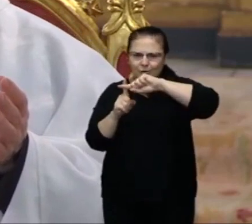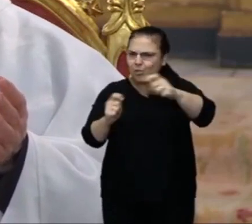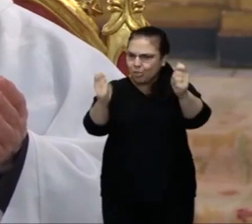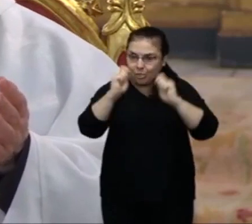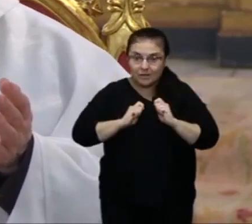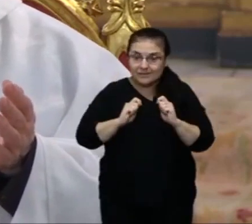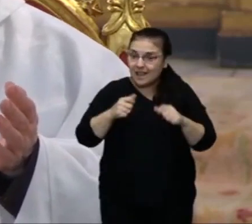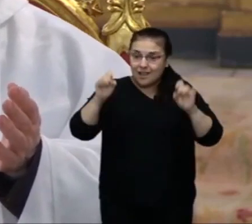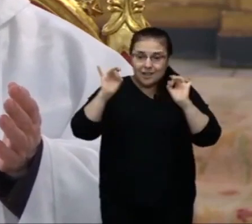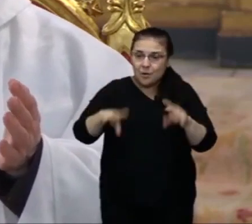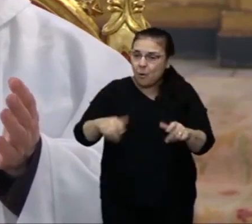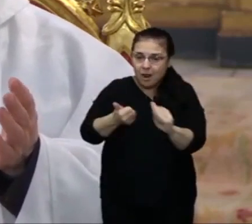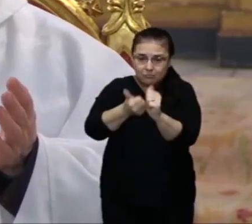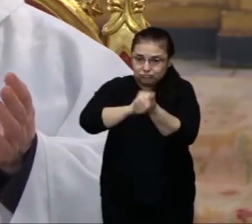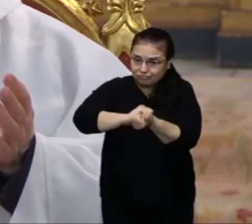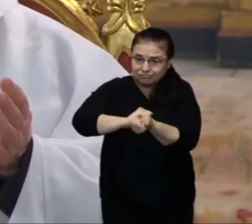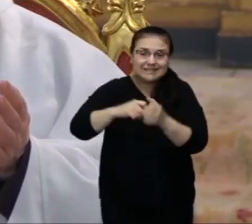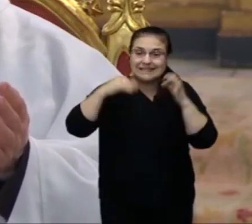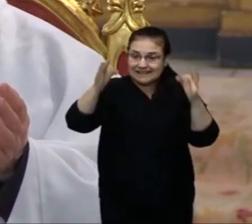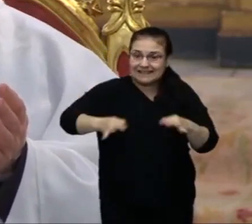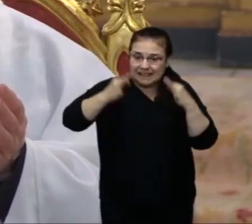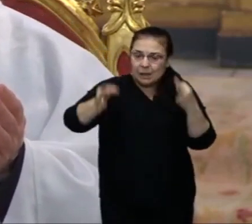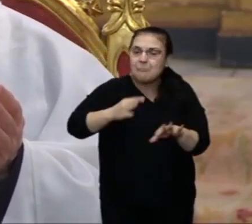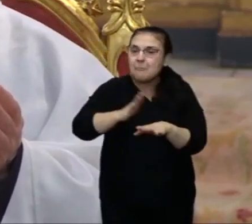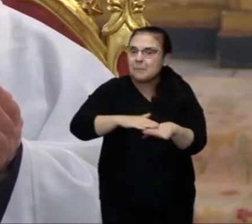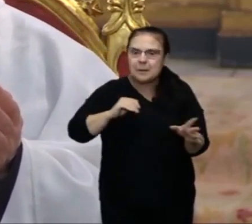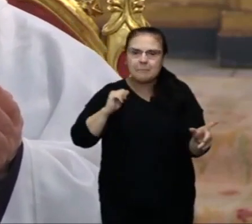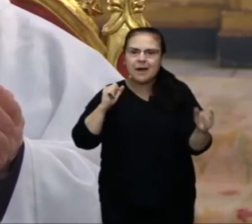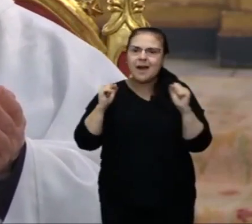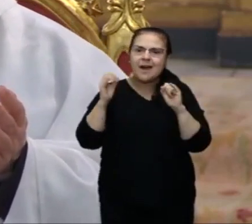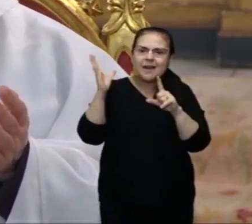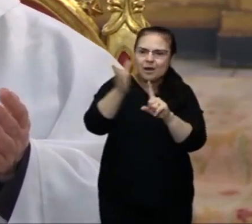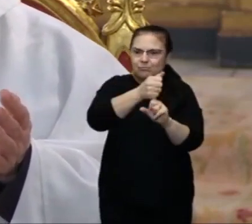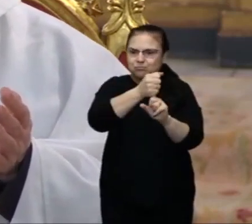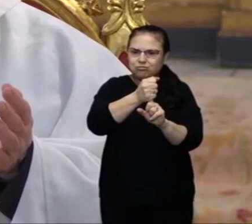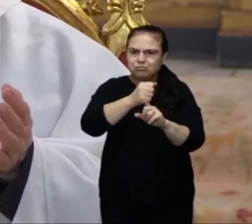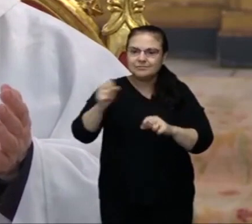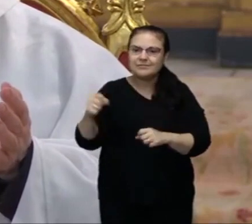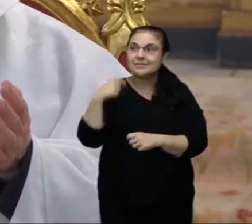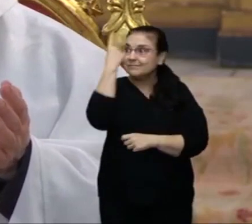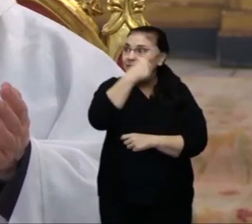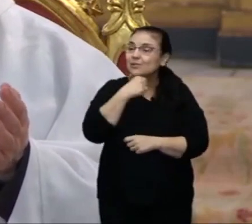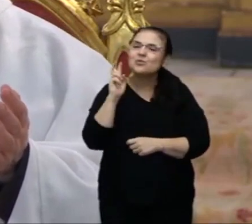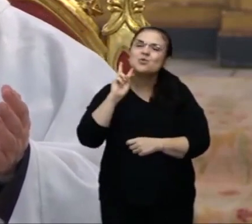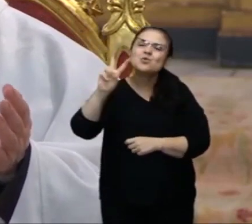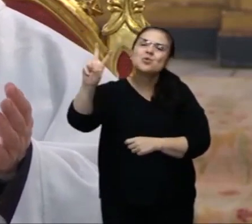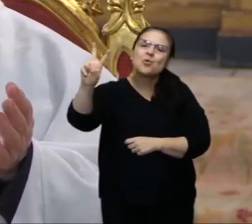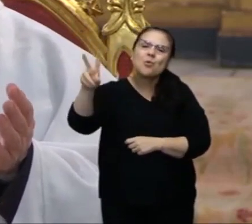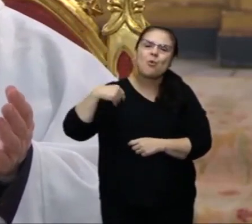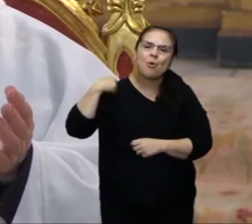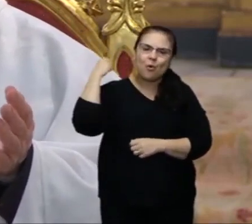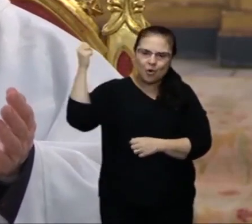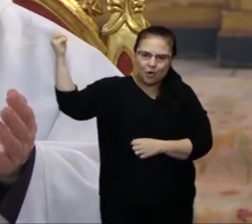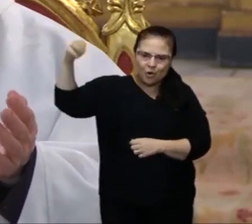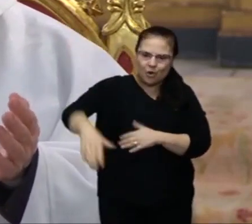concédenos imitarle siempre para llegar a la contemplación eterna de tu gloria.